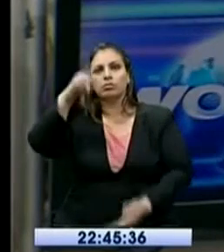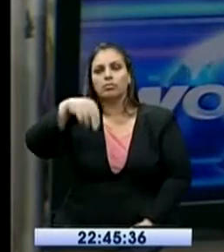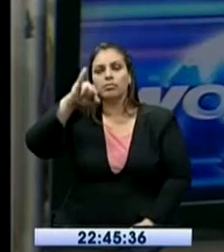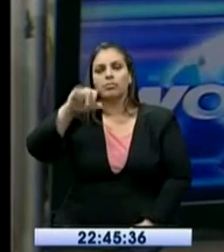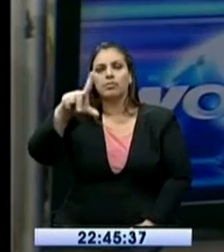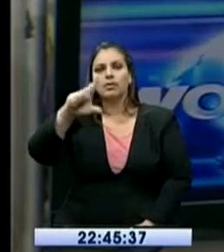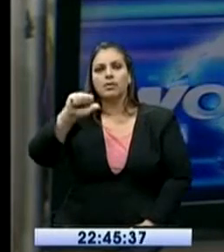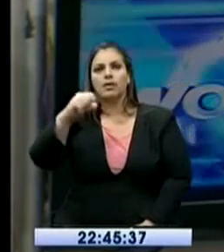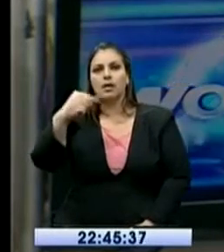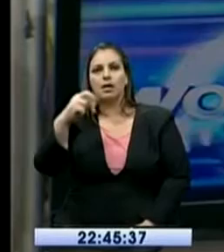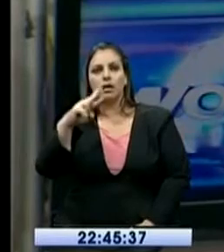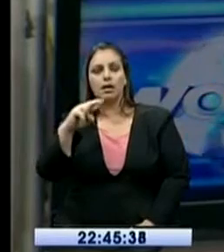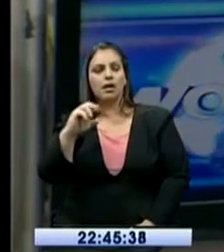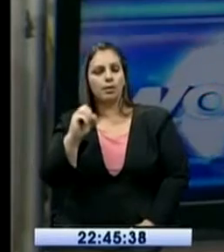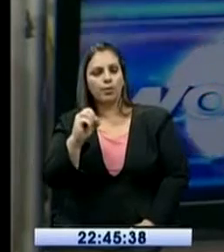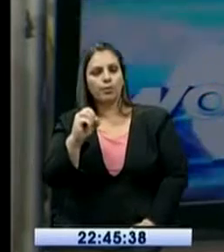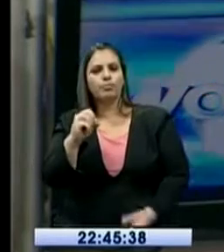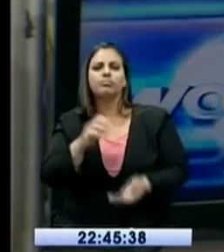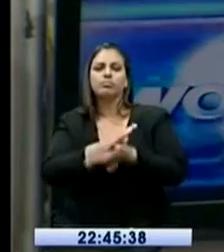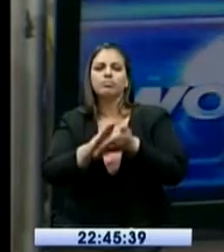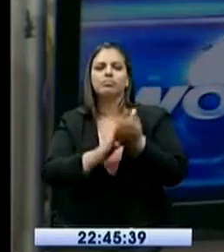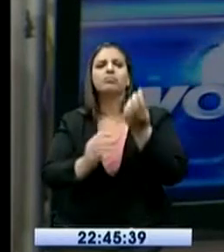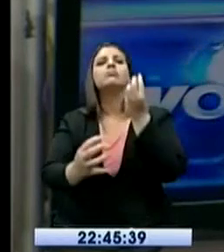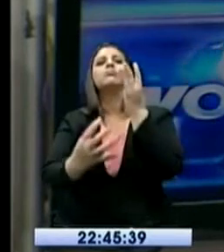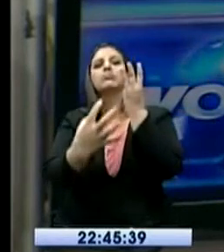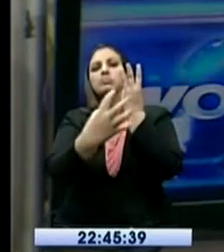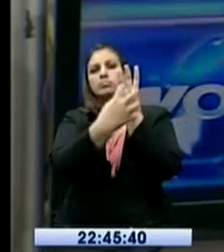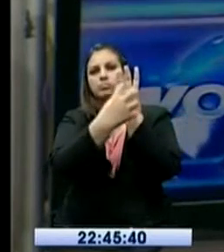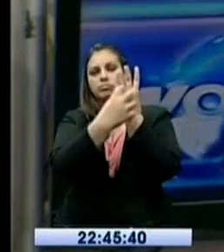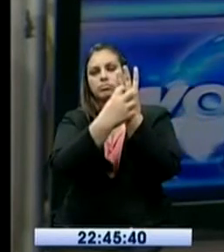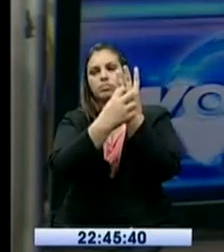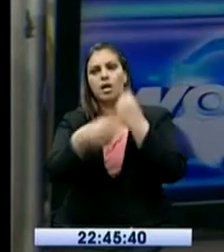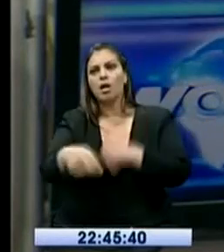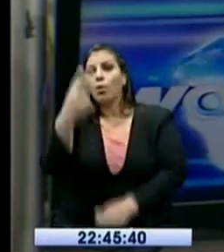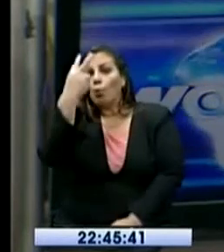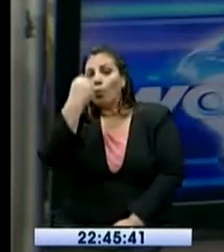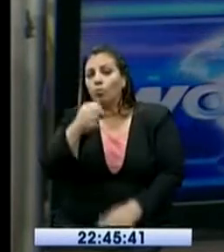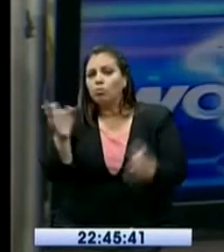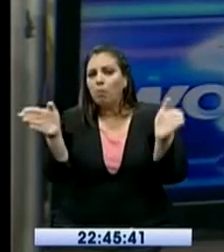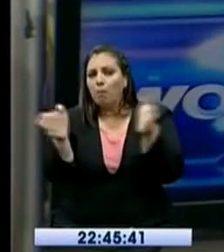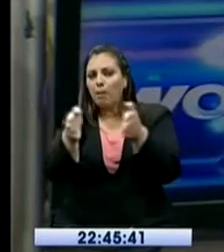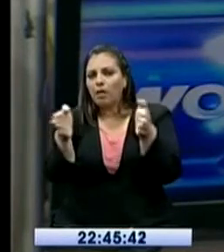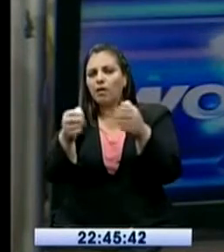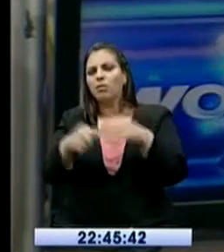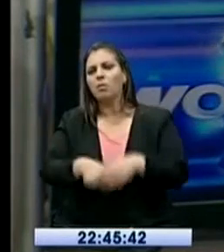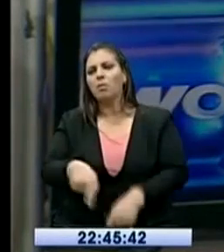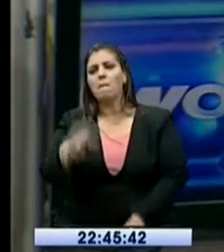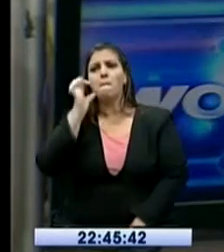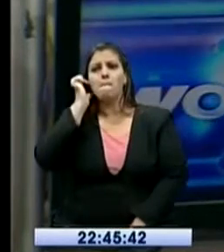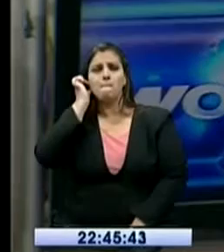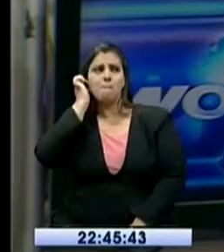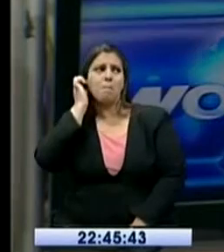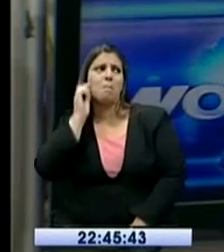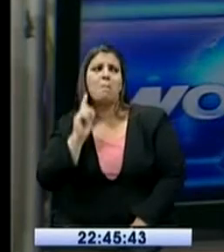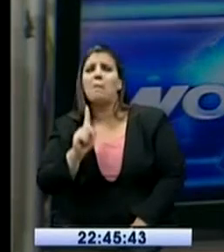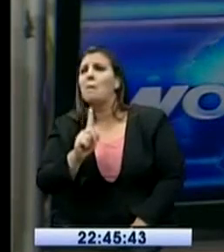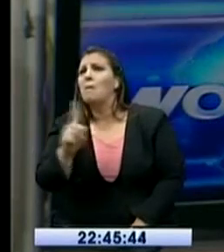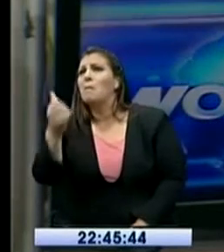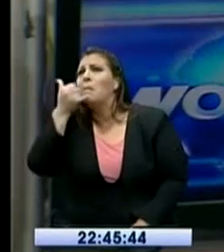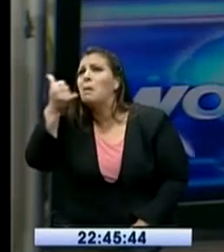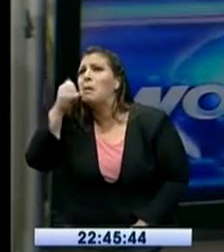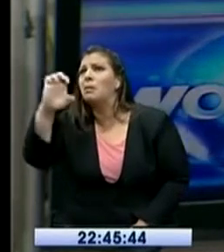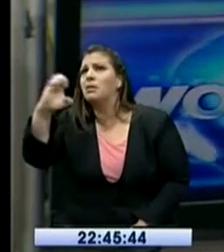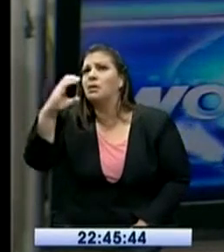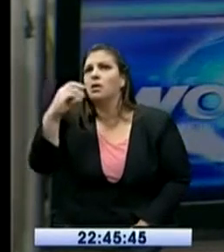de salvaje el ataque sexual denunciado por una joven que hizo la llamada al EQ911 solicitando ayuda de manera